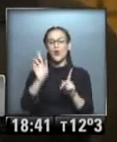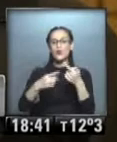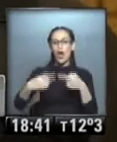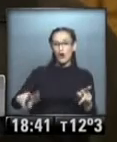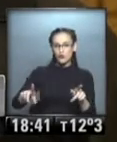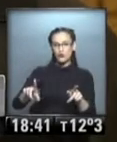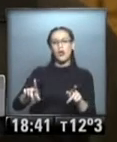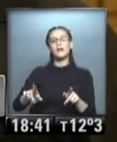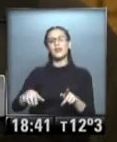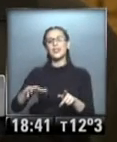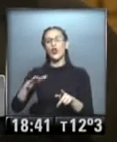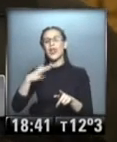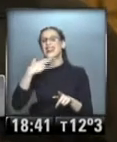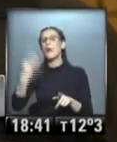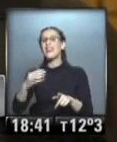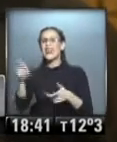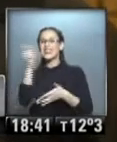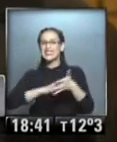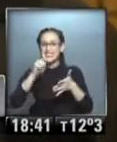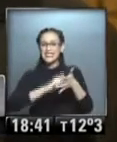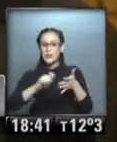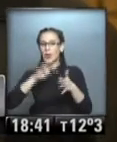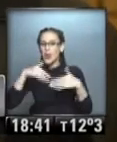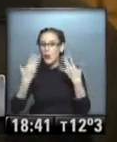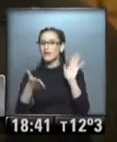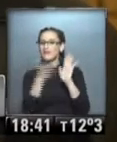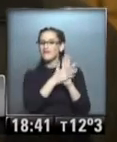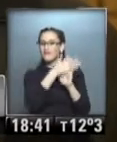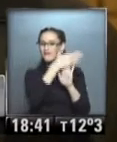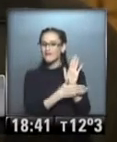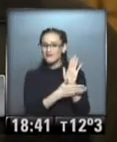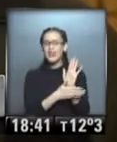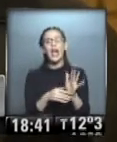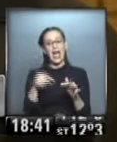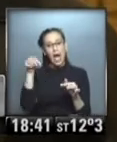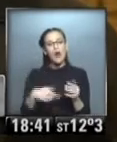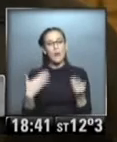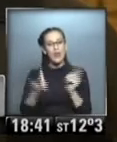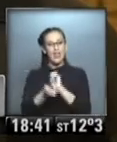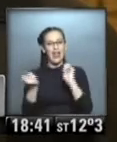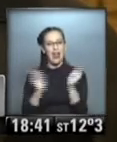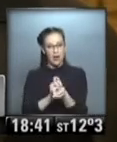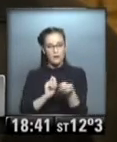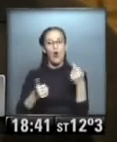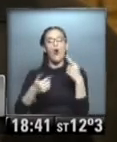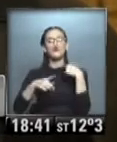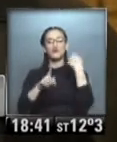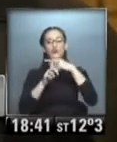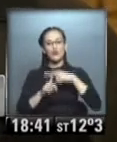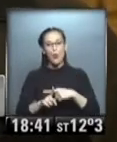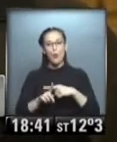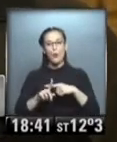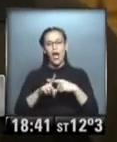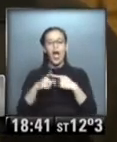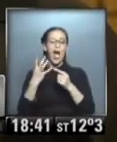fue volcado en el correo, con lo cual esta es la oportunidad en donde se modifica. Se suman todas las diferencias y puede